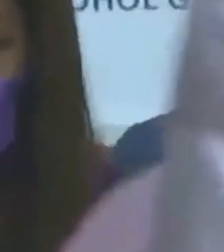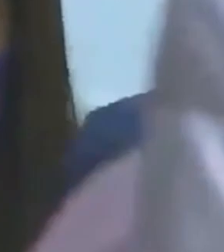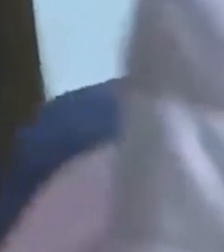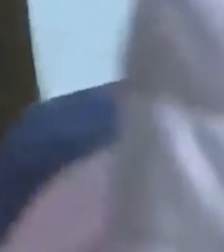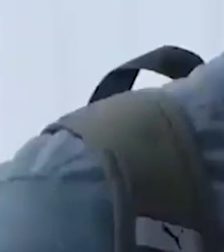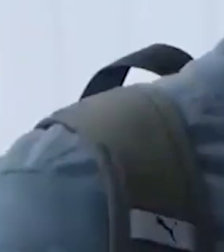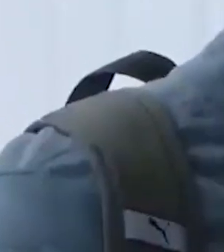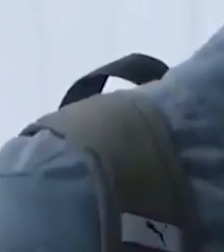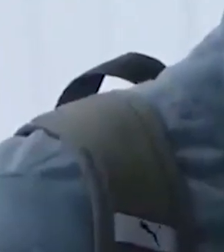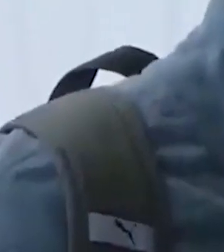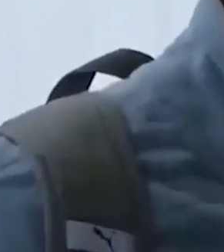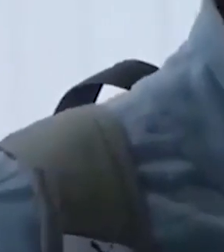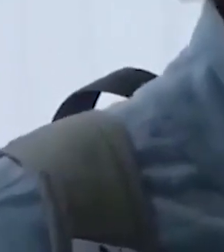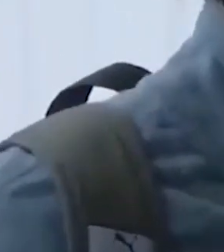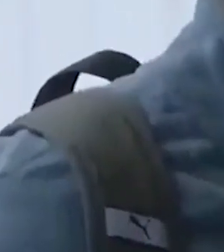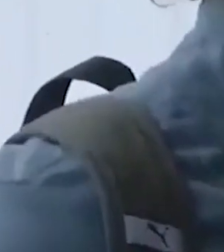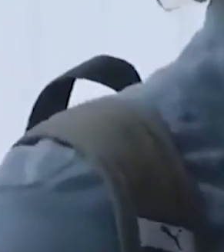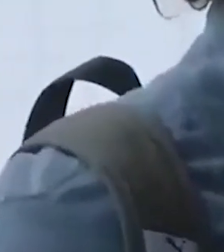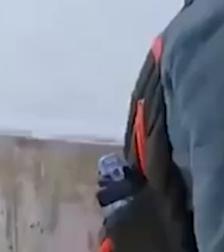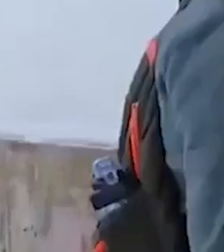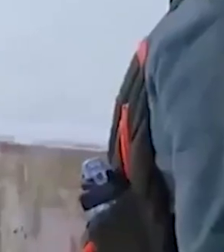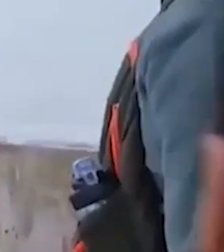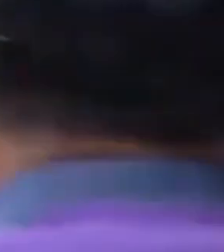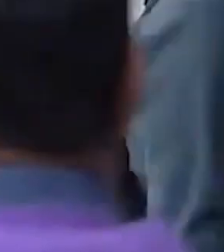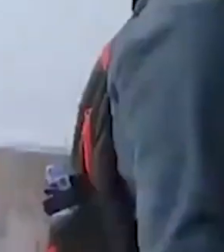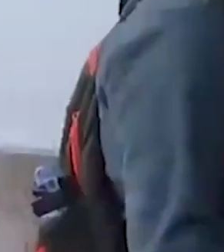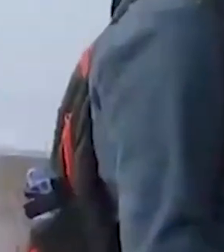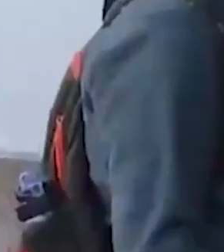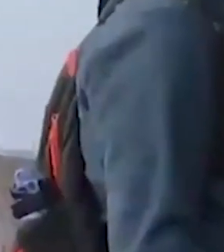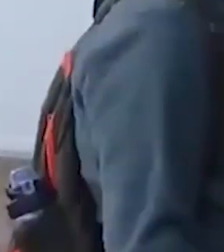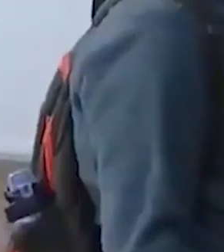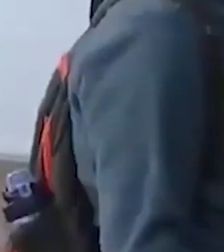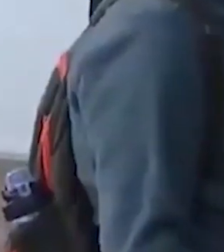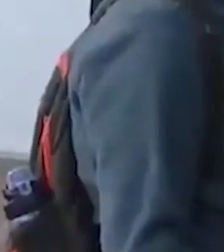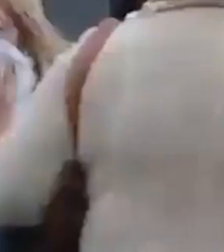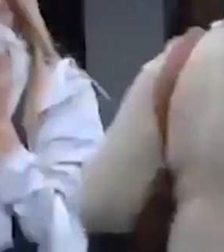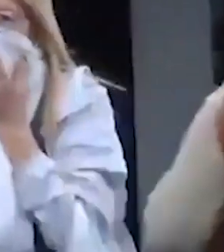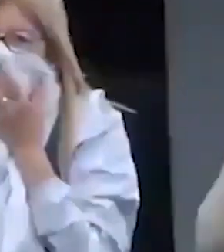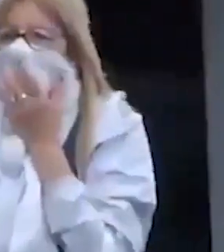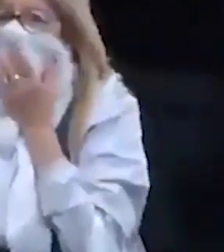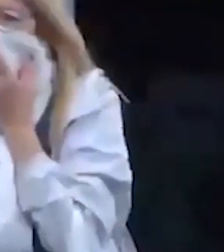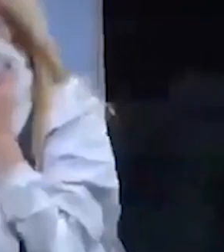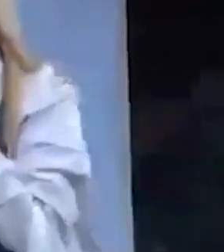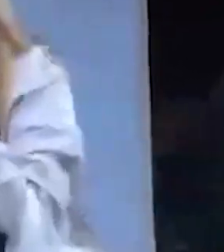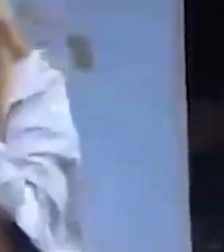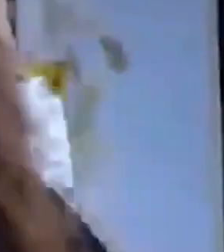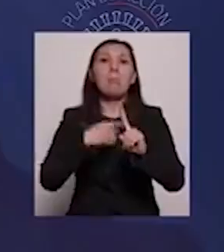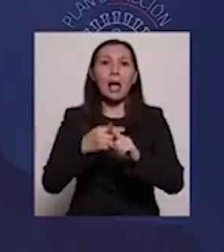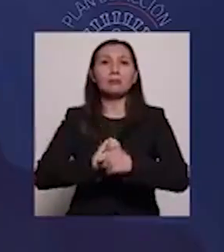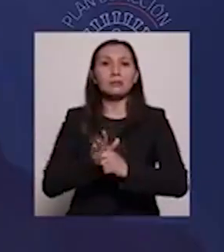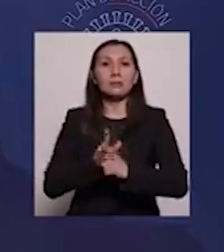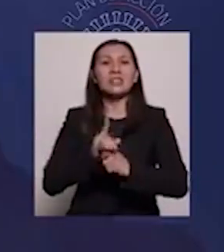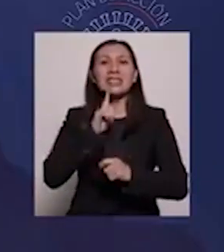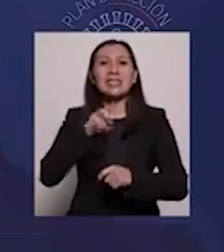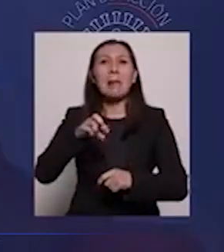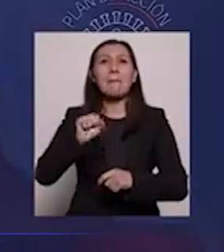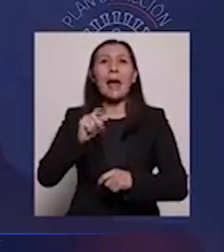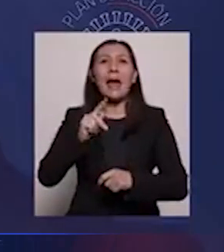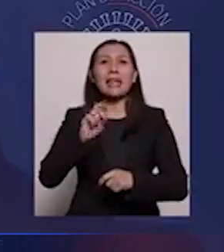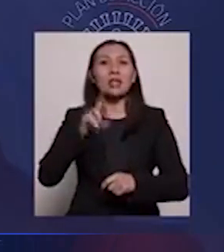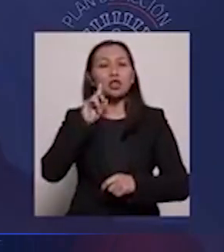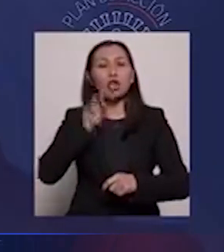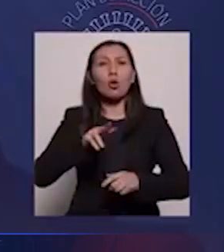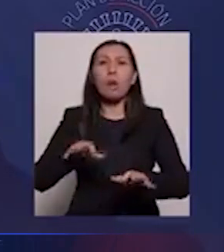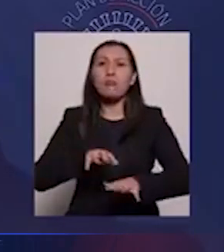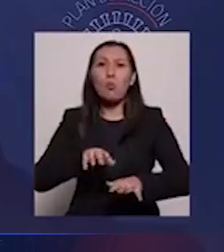de 80 años con una serie de enfermedades de base, enfermedad de Parkinson, en